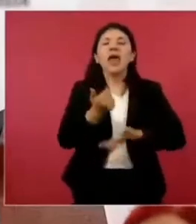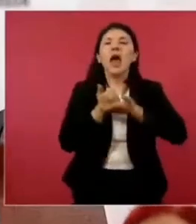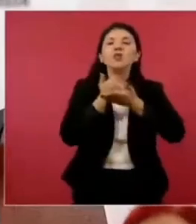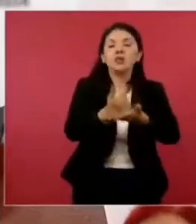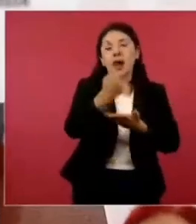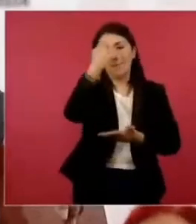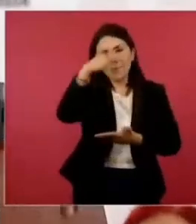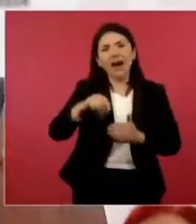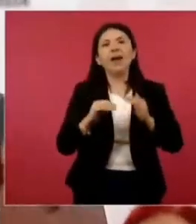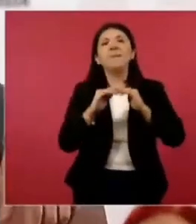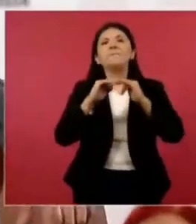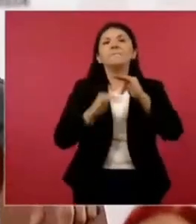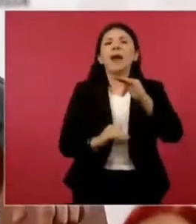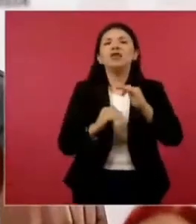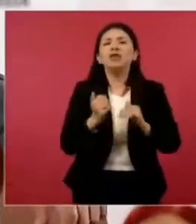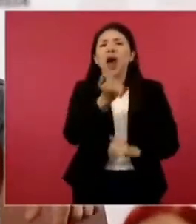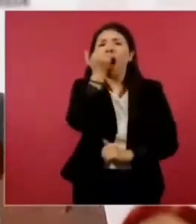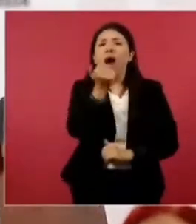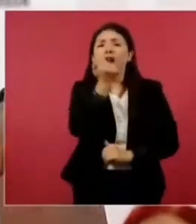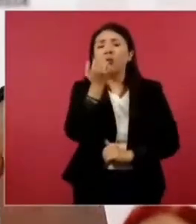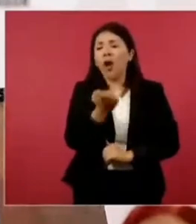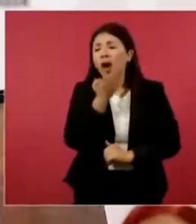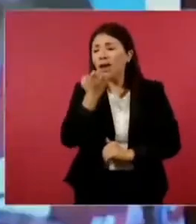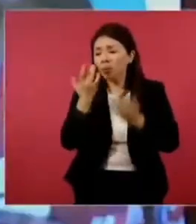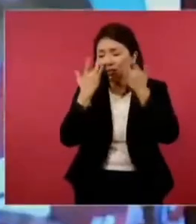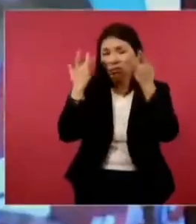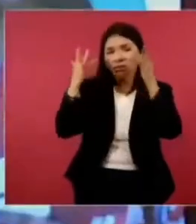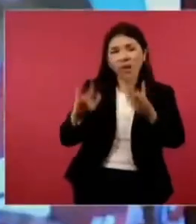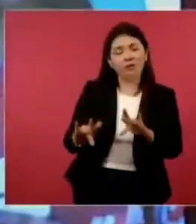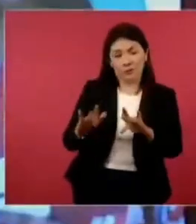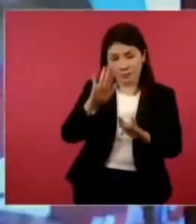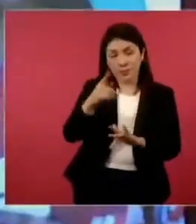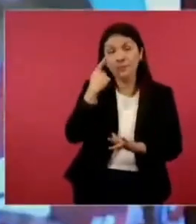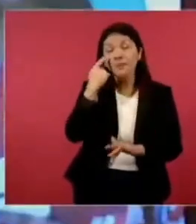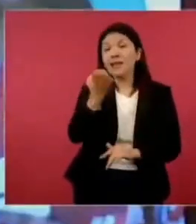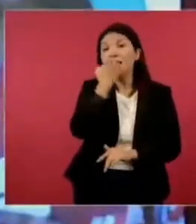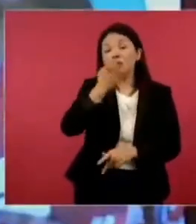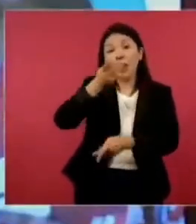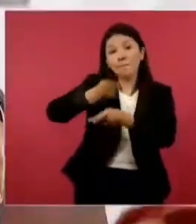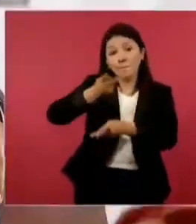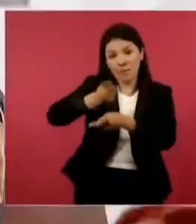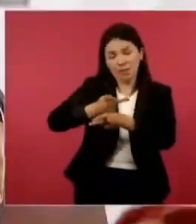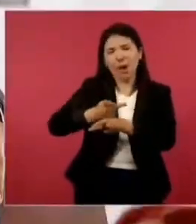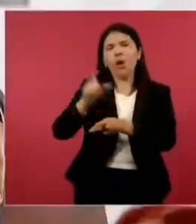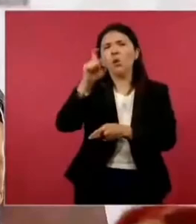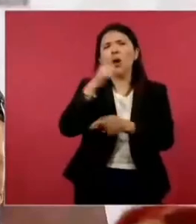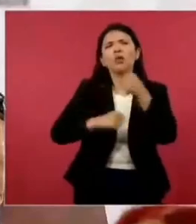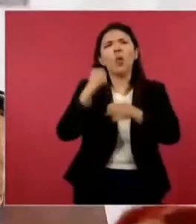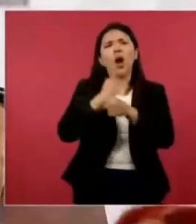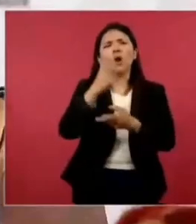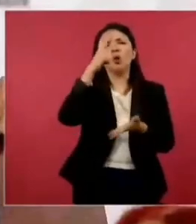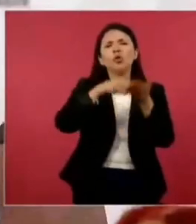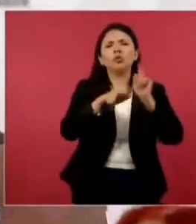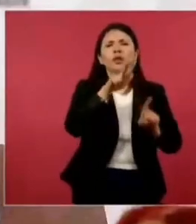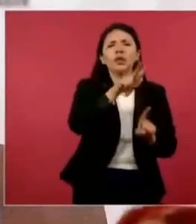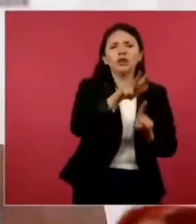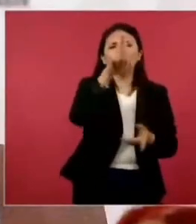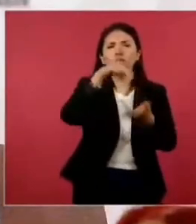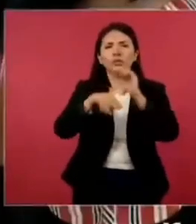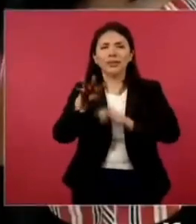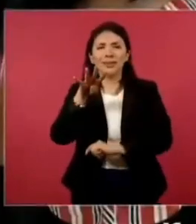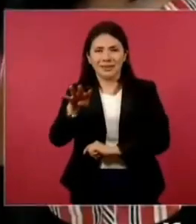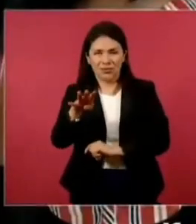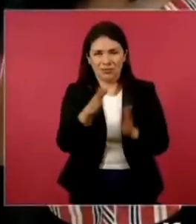la disminución del abandono escolar. Solo en el nivel medio superior, en el ciclo escolar